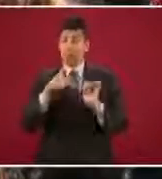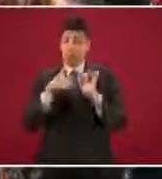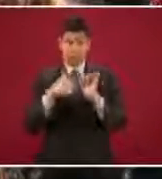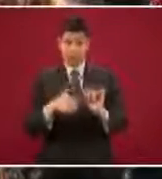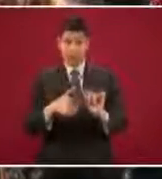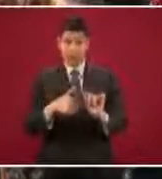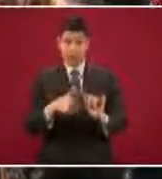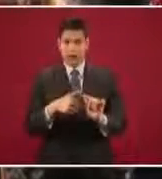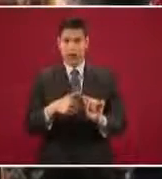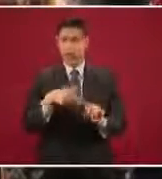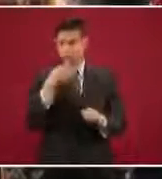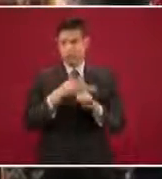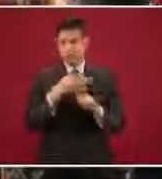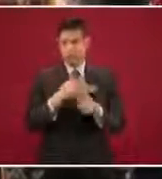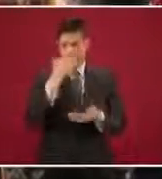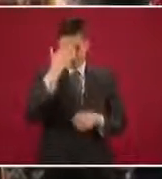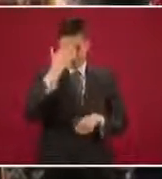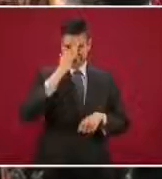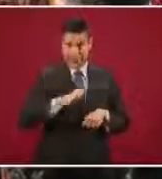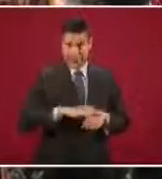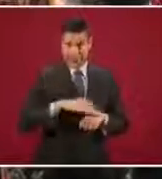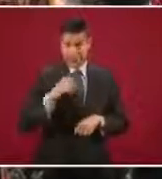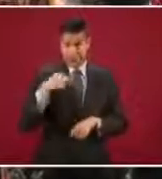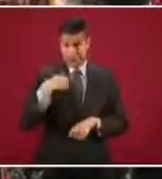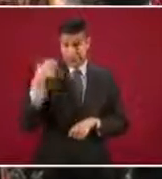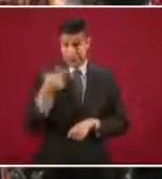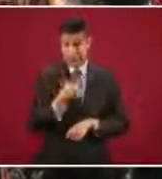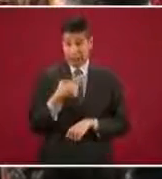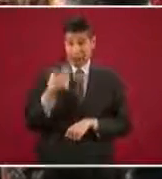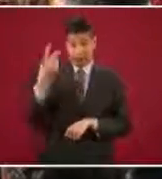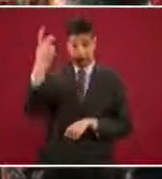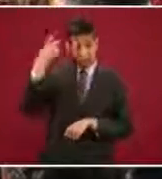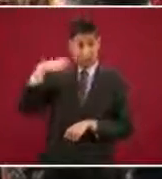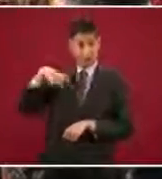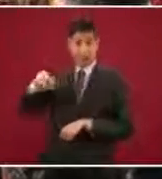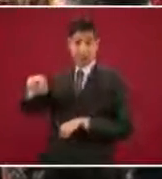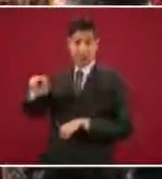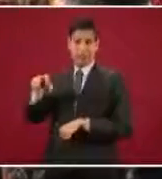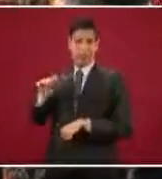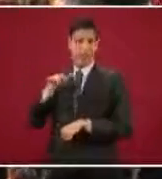Lo apuntamos, porque si no, ya no llego yo también. Al avión, pero al otro.